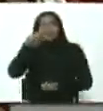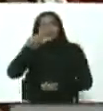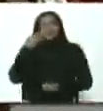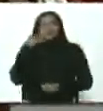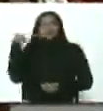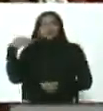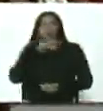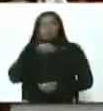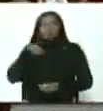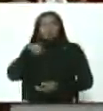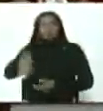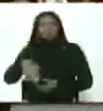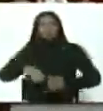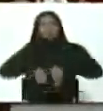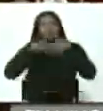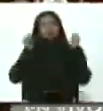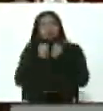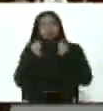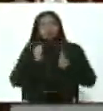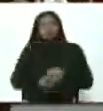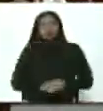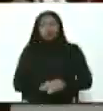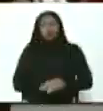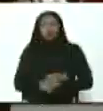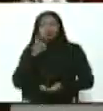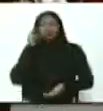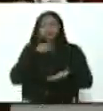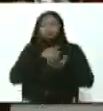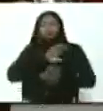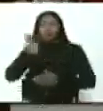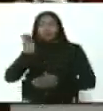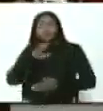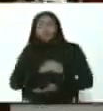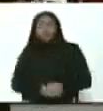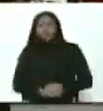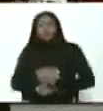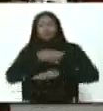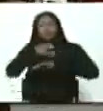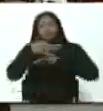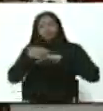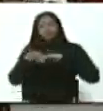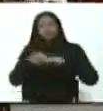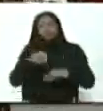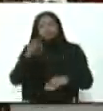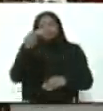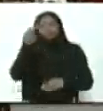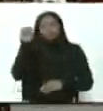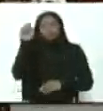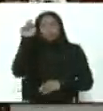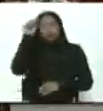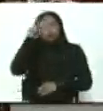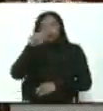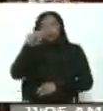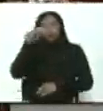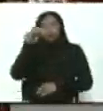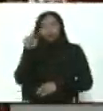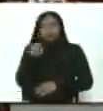juventud de nuestro estado en Anzuategui, candidata de la patria en el municipio Guanta.